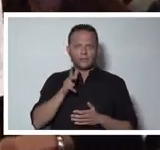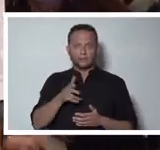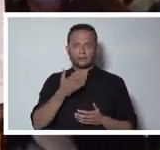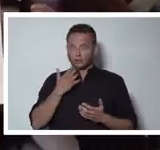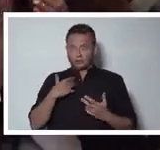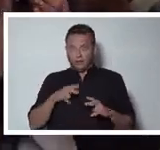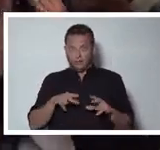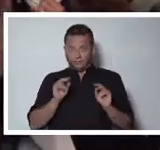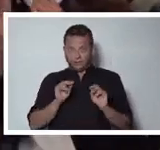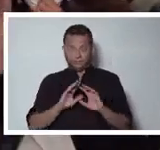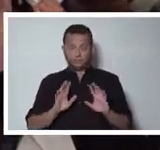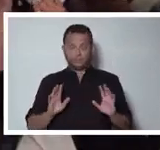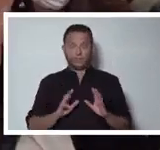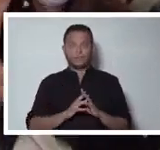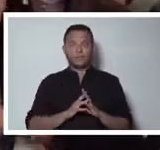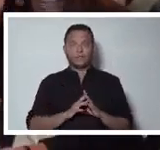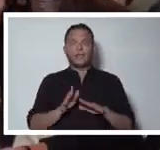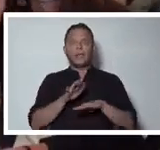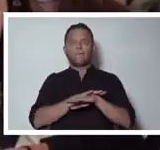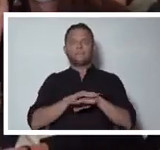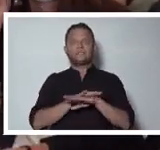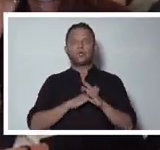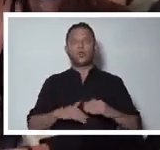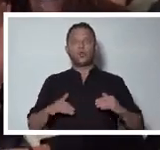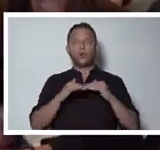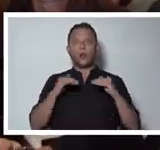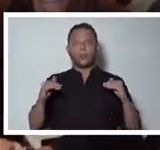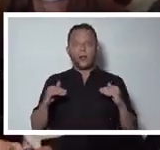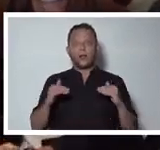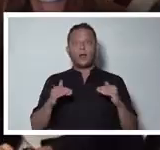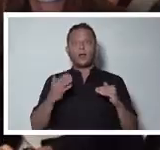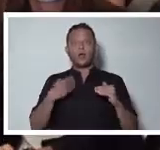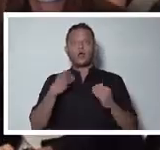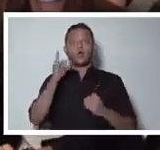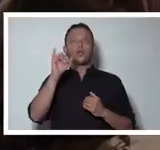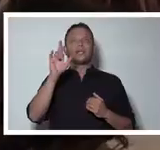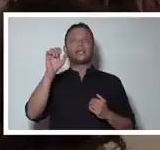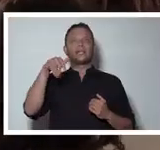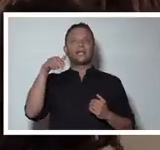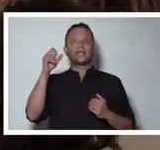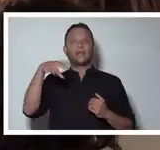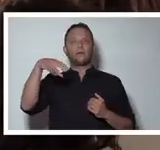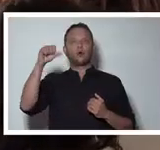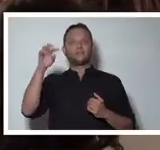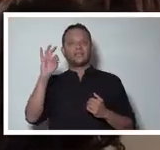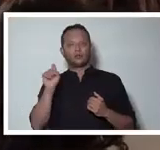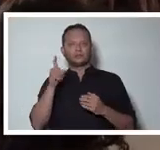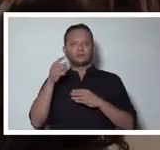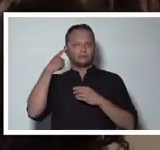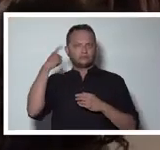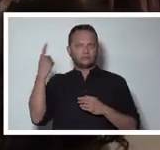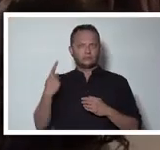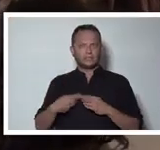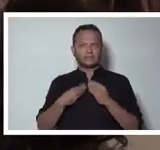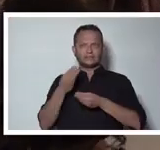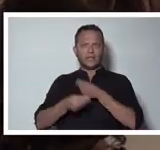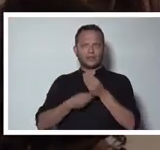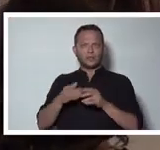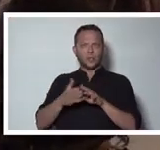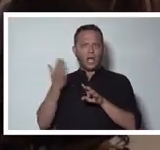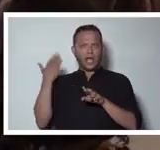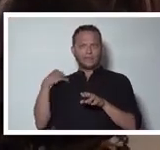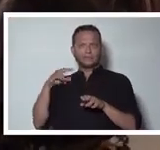termino ya el Ministerio de igualdad con Irene Montero a la cabeza está haciendo lo que nunca se ha hecho en nuestro